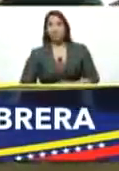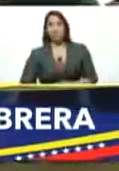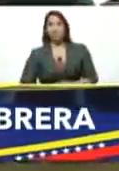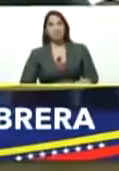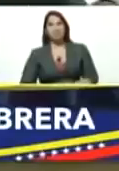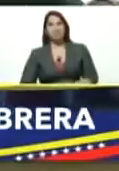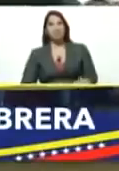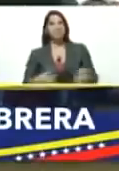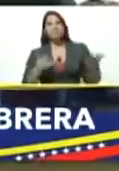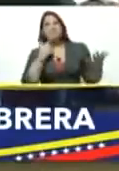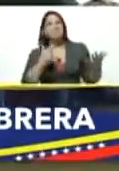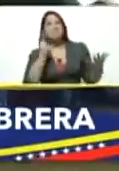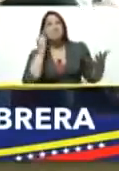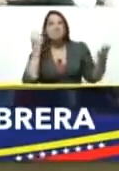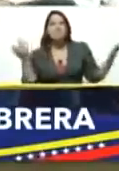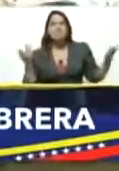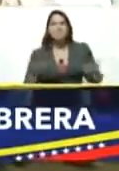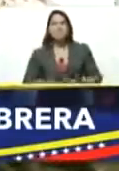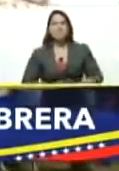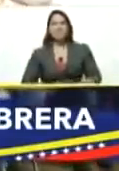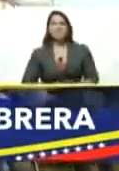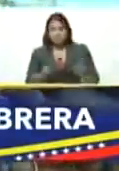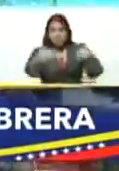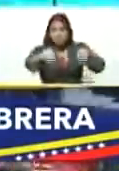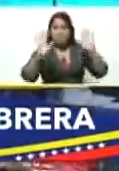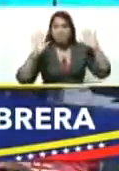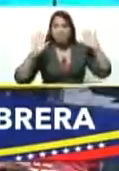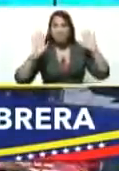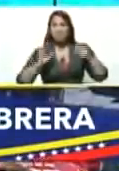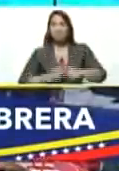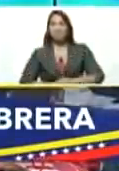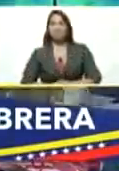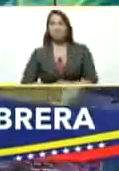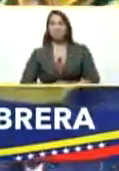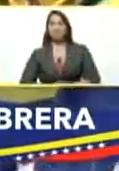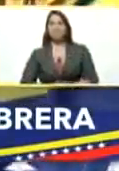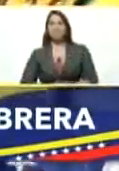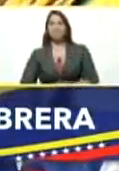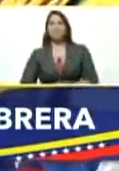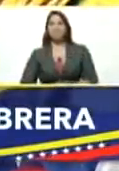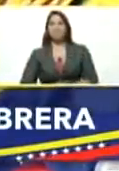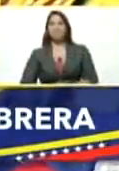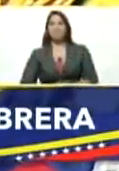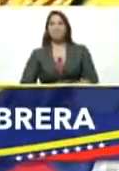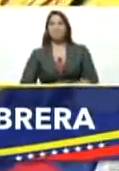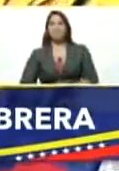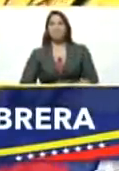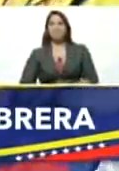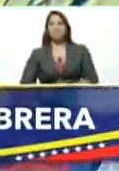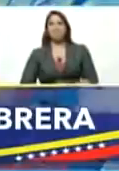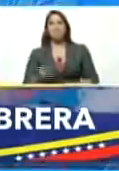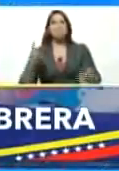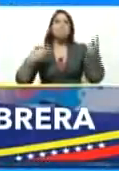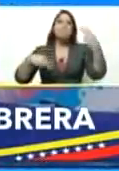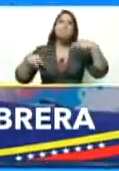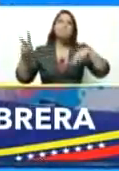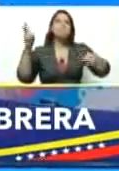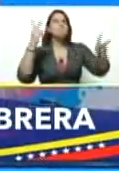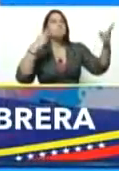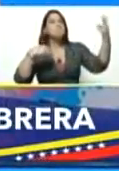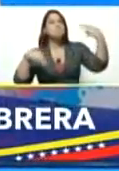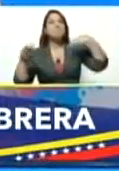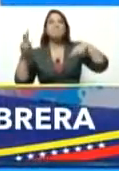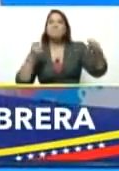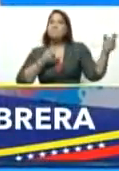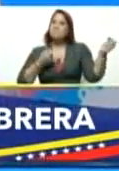que dice las mujeres están de acuerdo y sacarla a pasear y